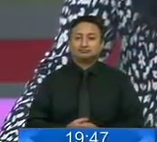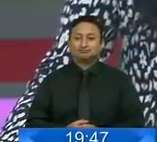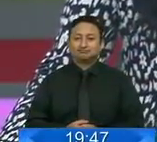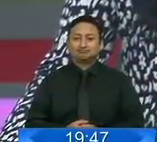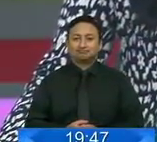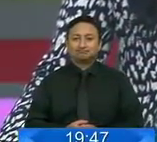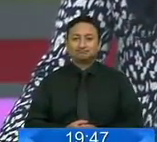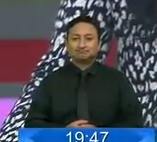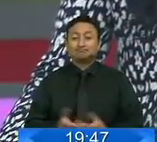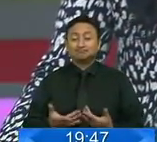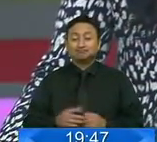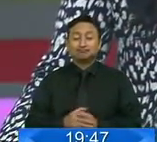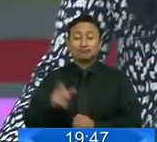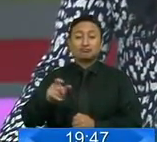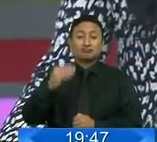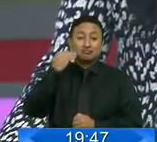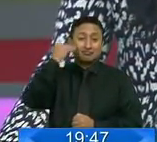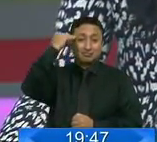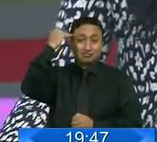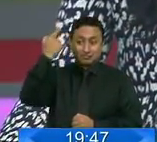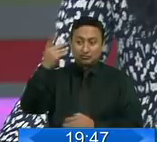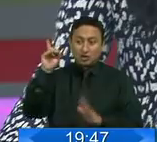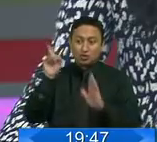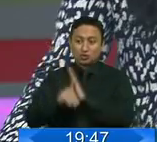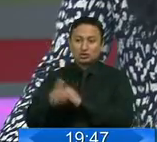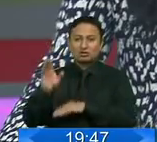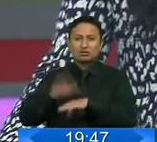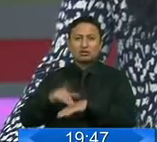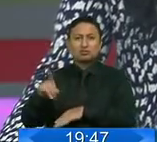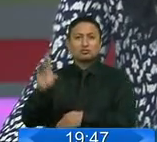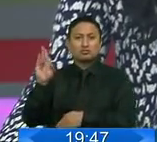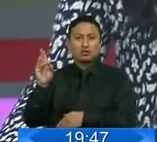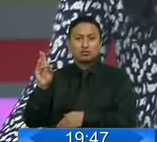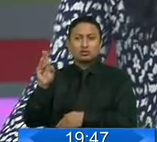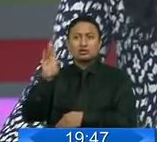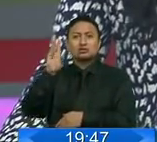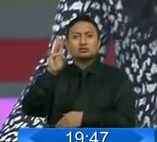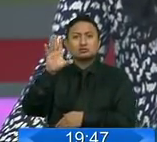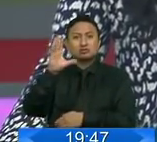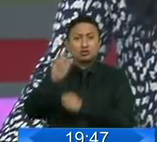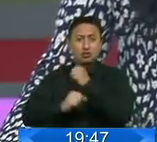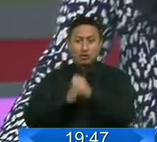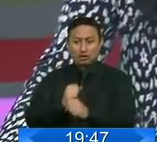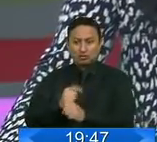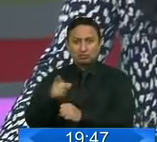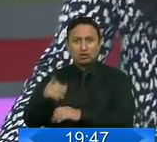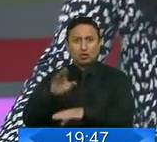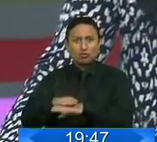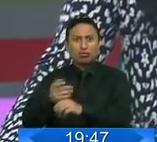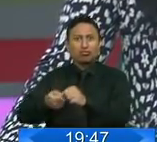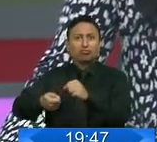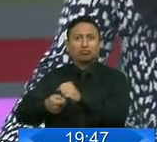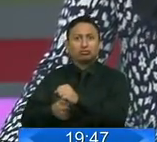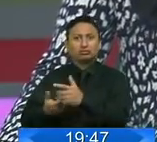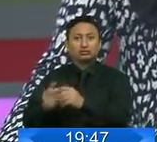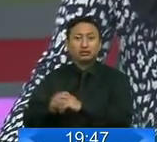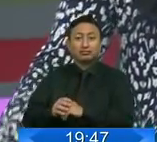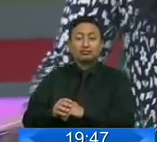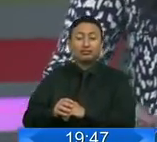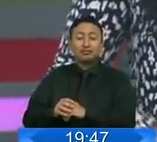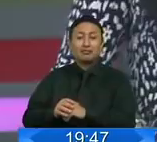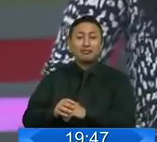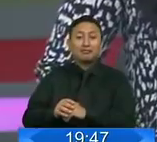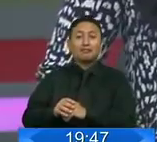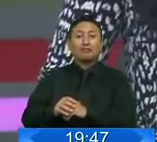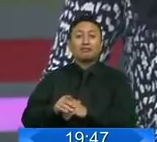Un adulto mayor está acusado de asesinar a su esposa de 65 años de edad en el sector de Flor de Bastión, al noroeste